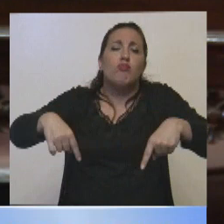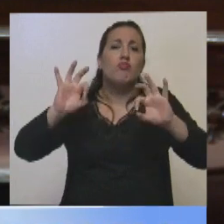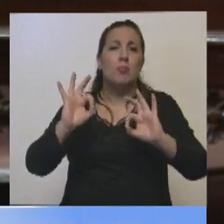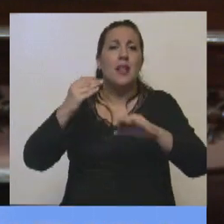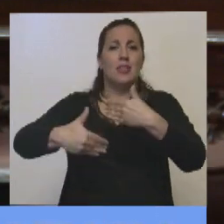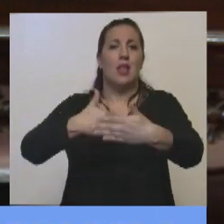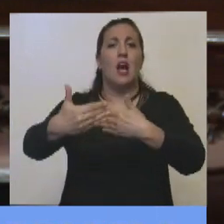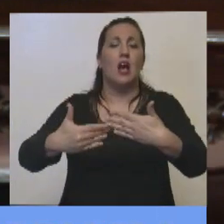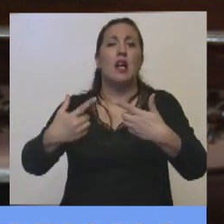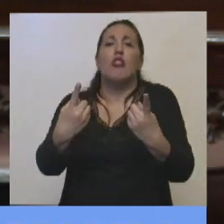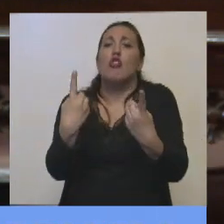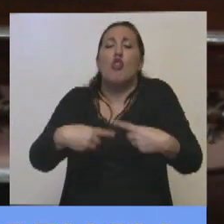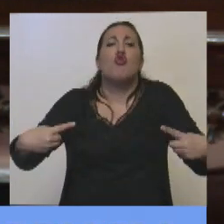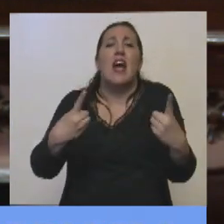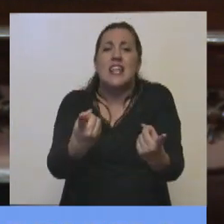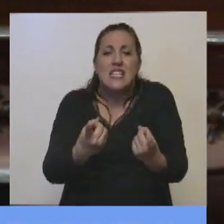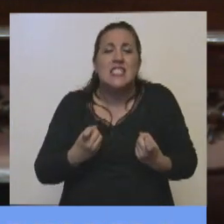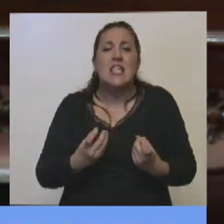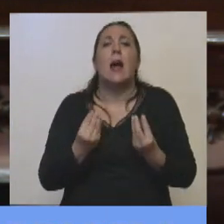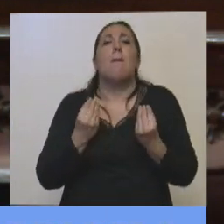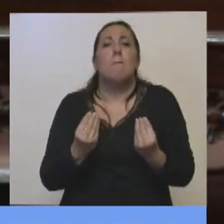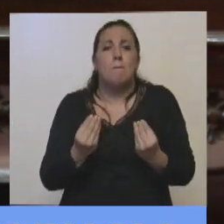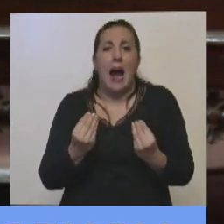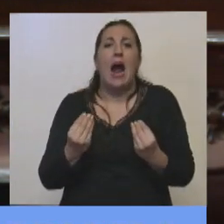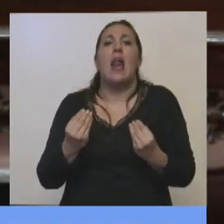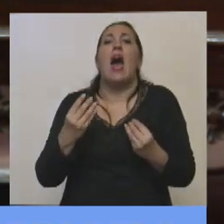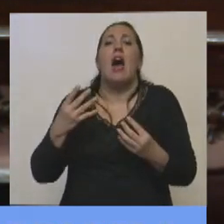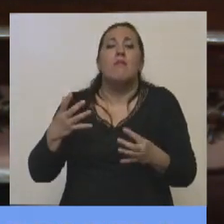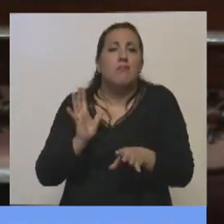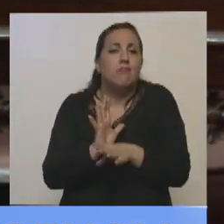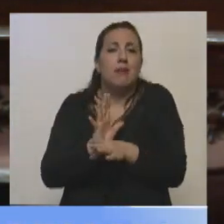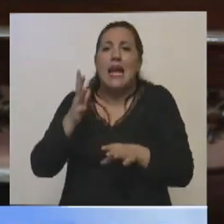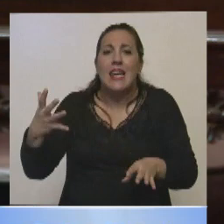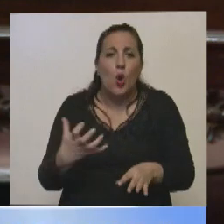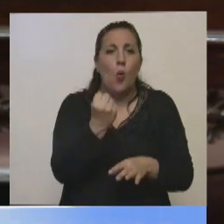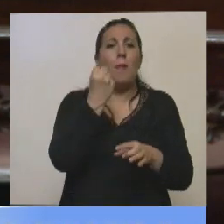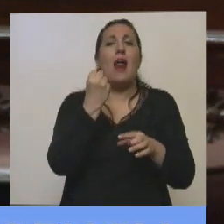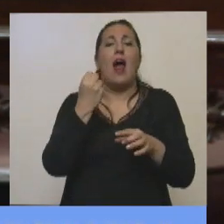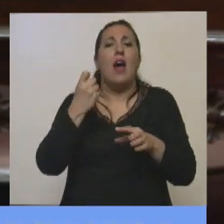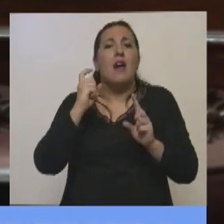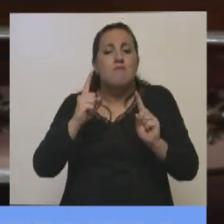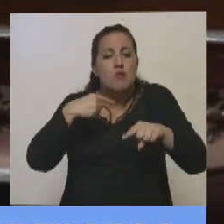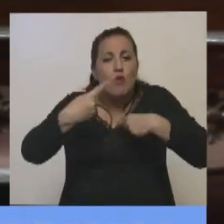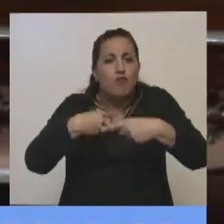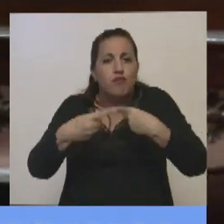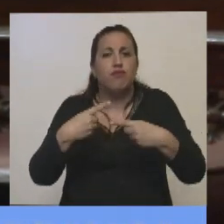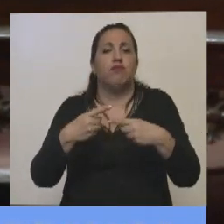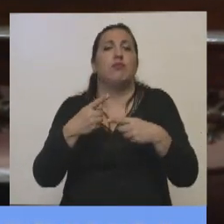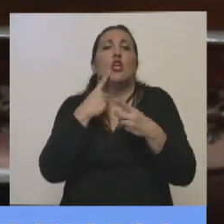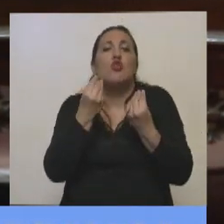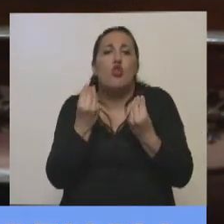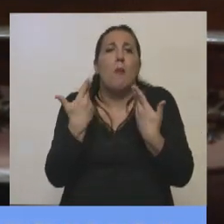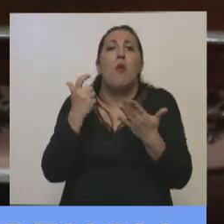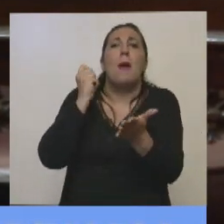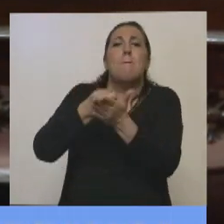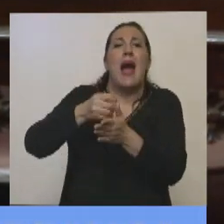y los actos que sean necesarios para recuperar y asegurar la sostenibilidad de la deuda pública